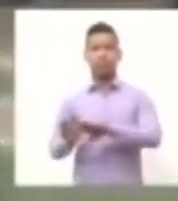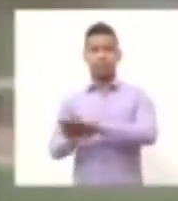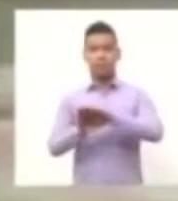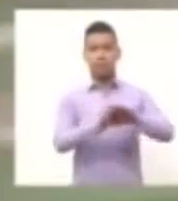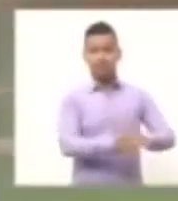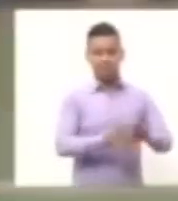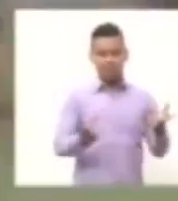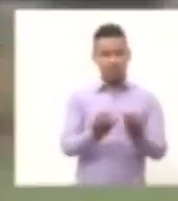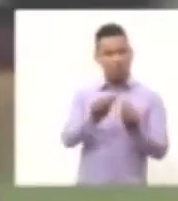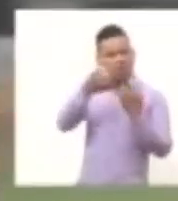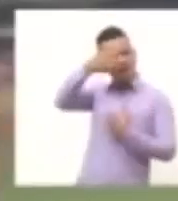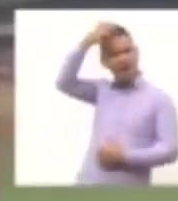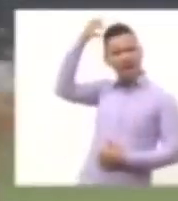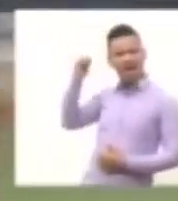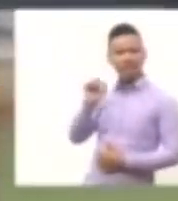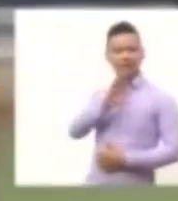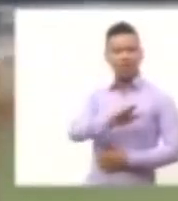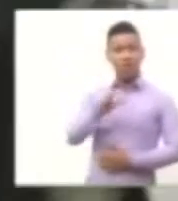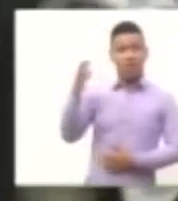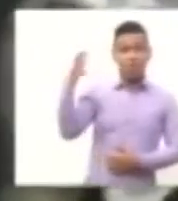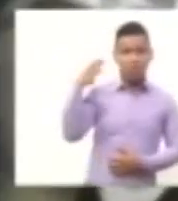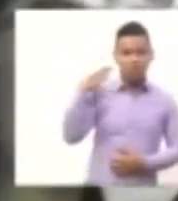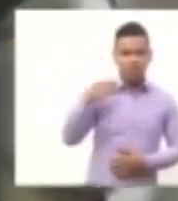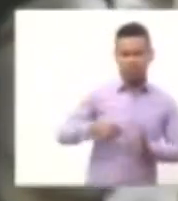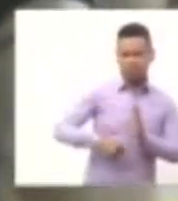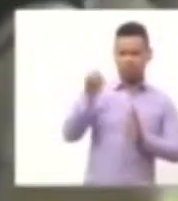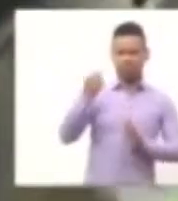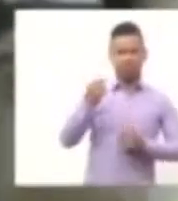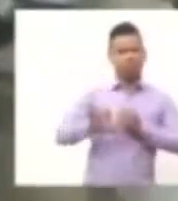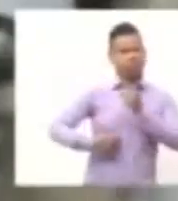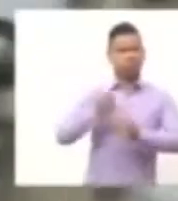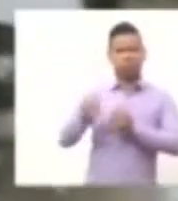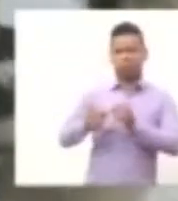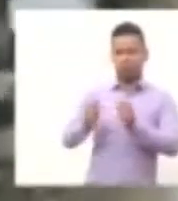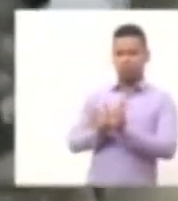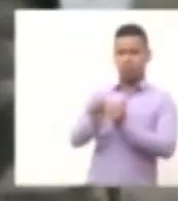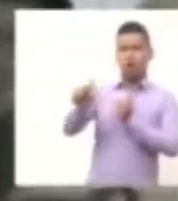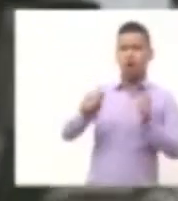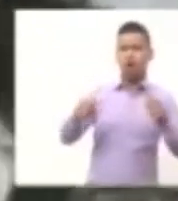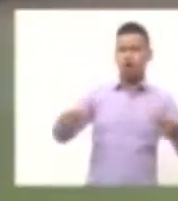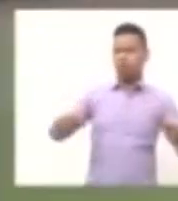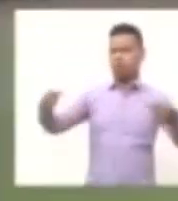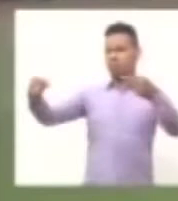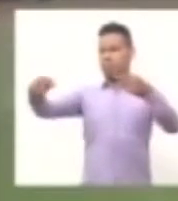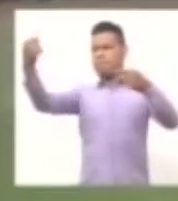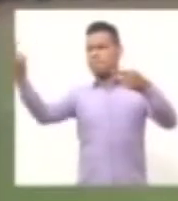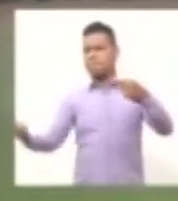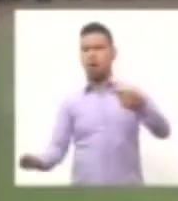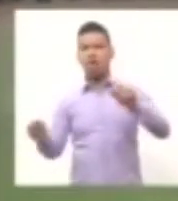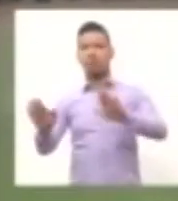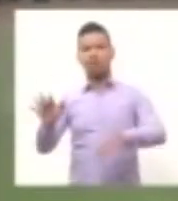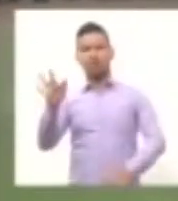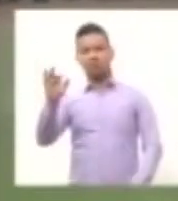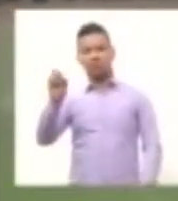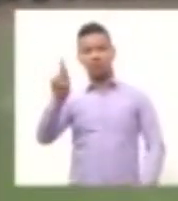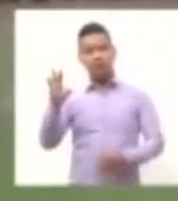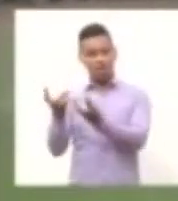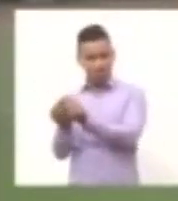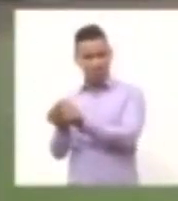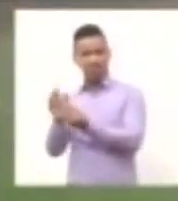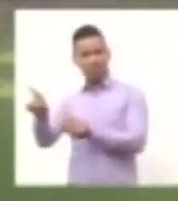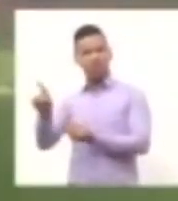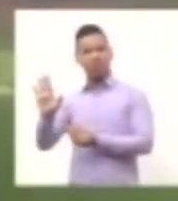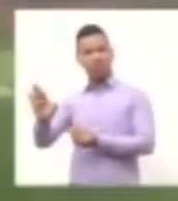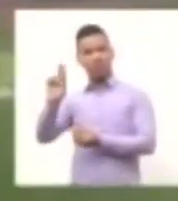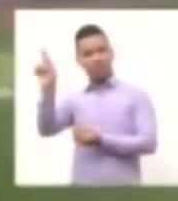Los Leones de Montería volvieron a sacar sus garras y vencieron anoche a los Toros de Sincelejo 3-1 en el cuarto juego de la